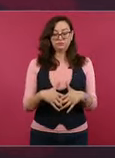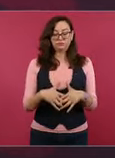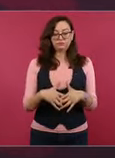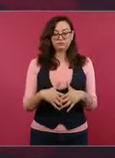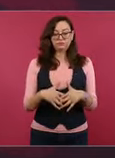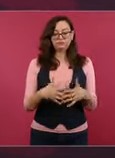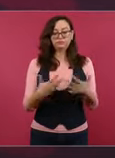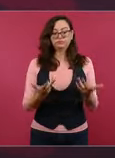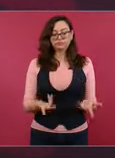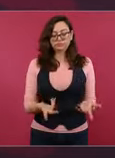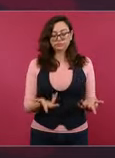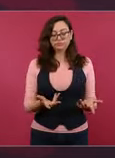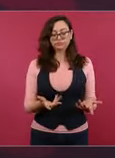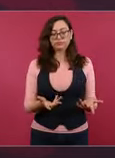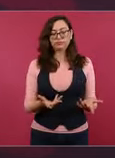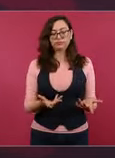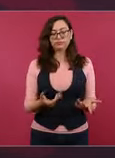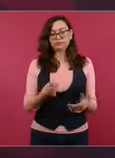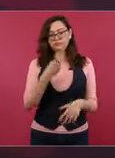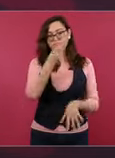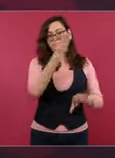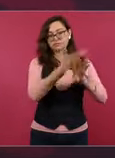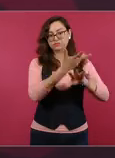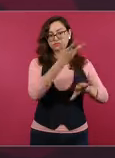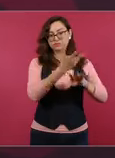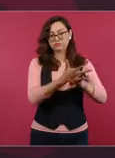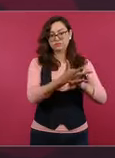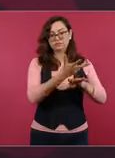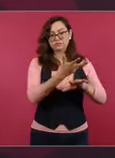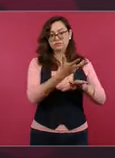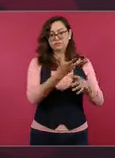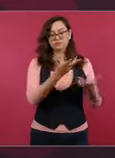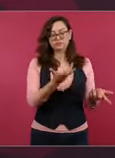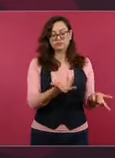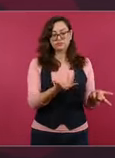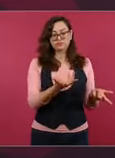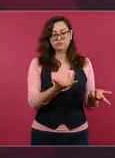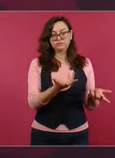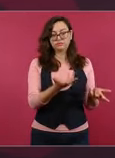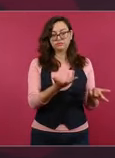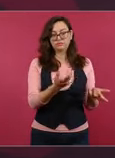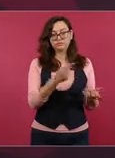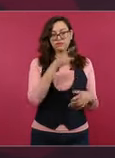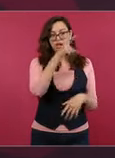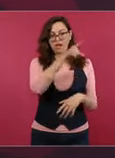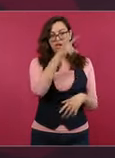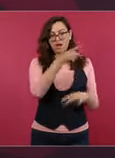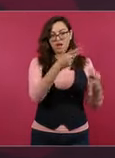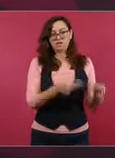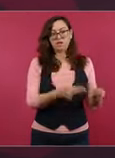venden sus productos en Estados Unidos, plantas instaladas en México,